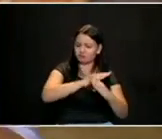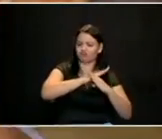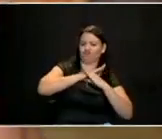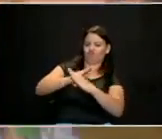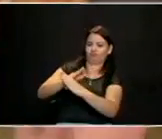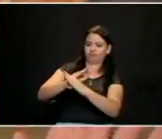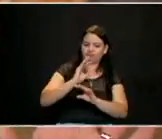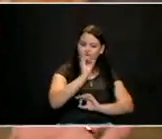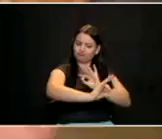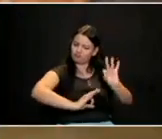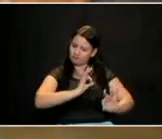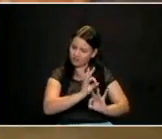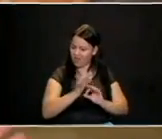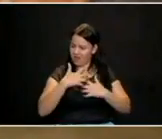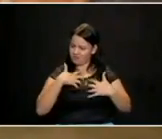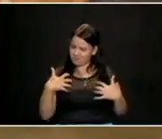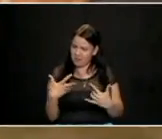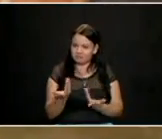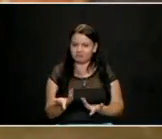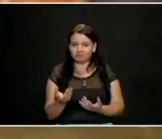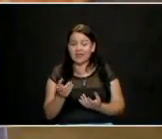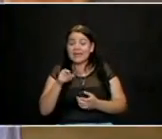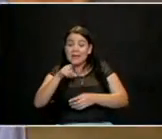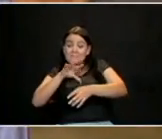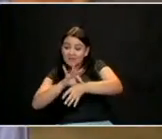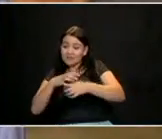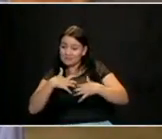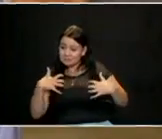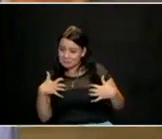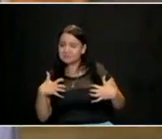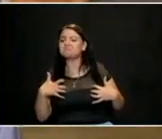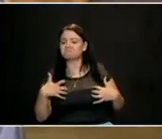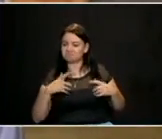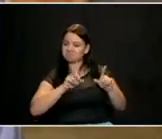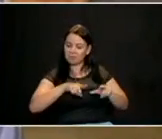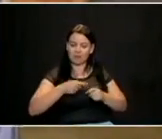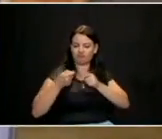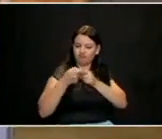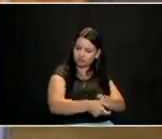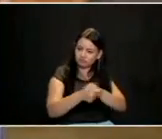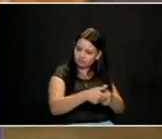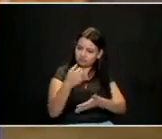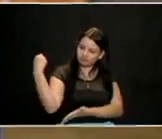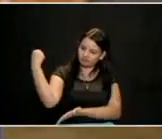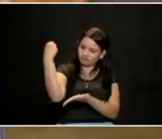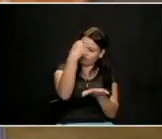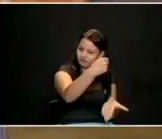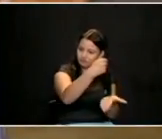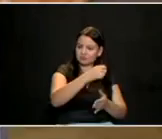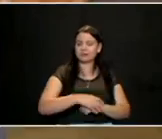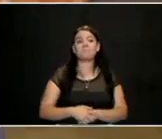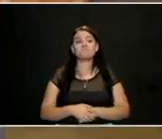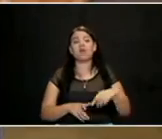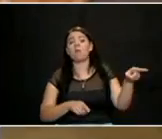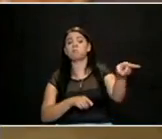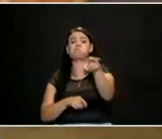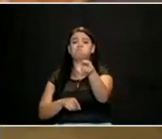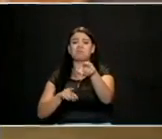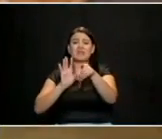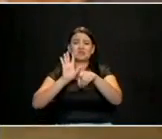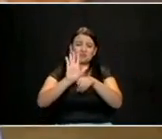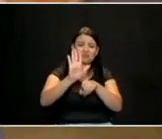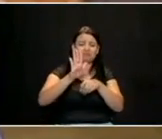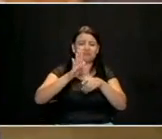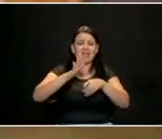red de veterinarios en todas las comunidades de Medellín, de esos veterinarios privados, de esas clínicas veterinarias privadas, para que las personas